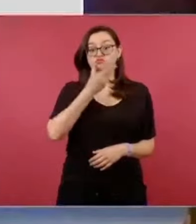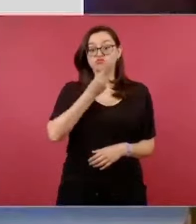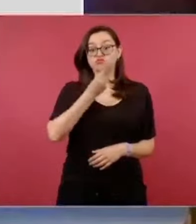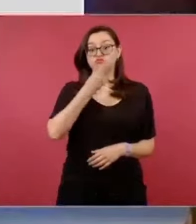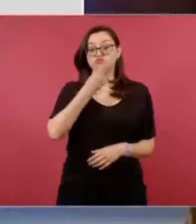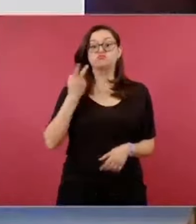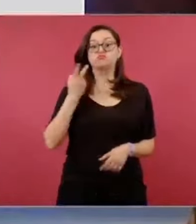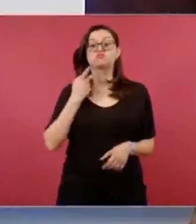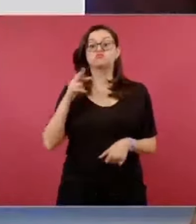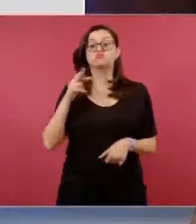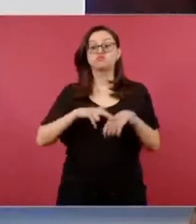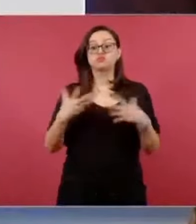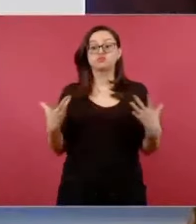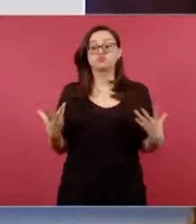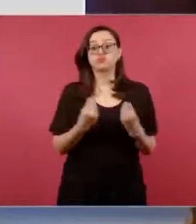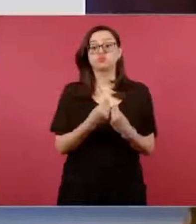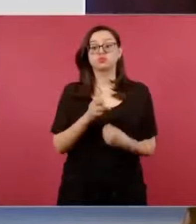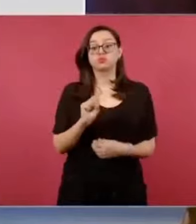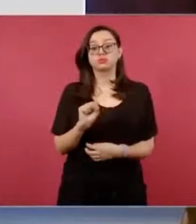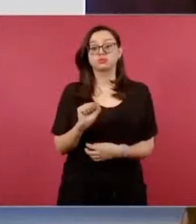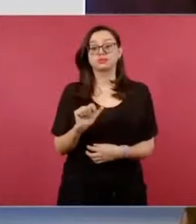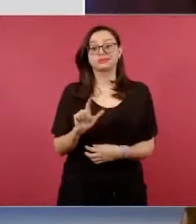procurador de Salinas,